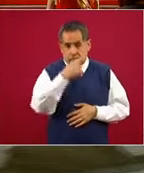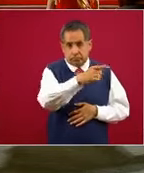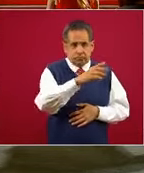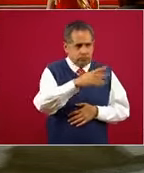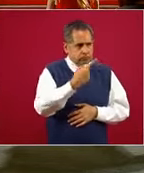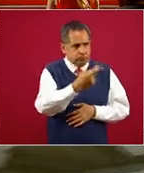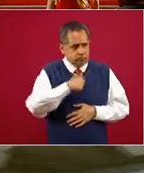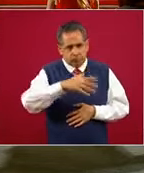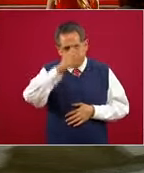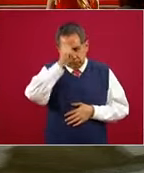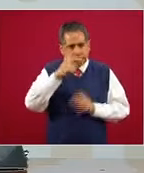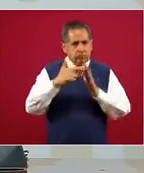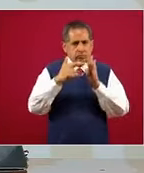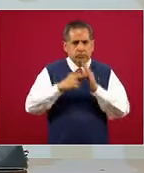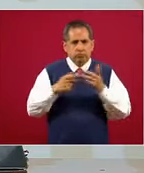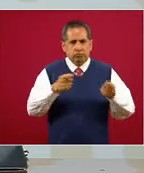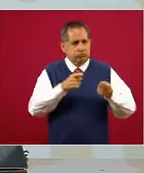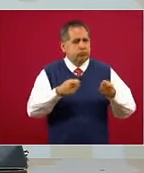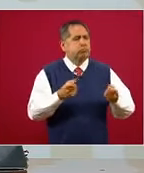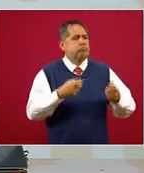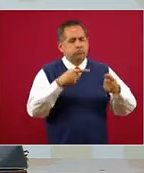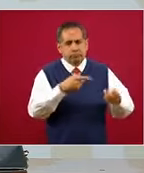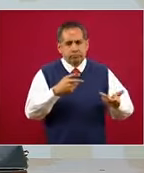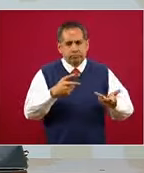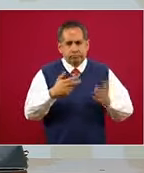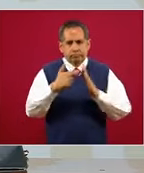a un acuerdo sobre regulación de porciones,